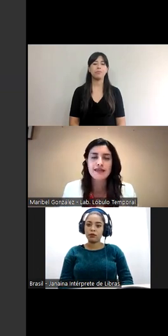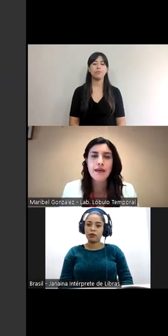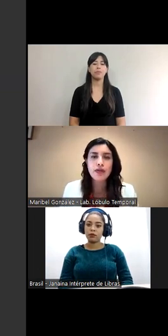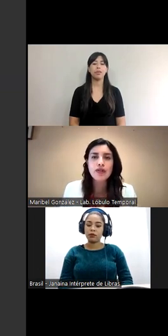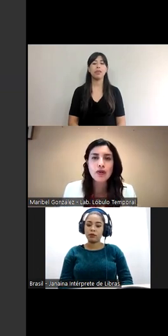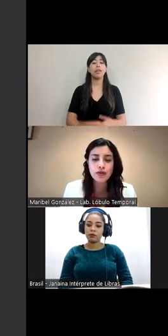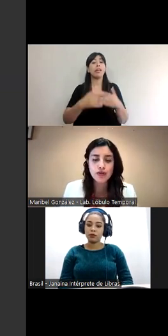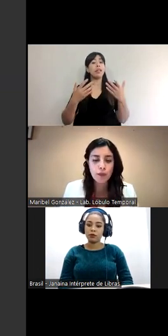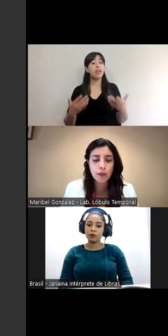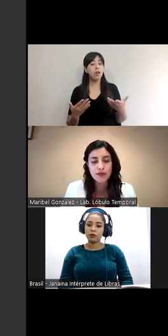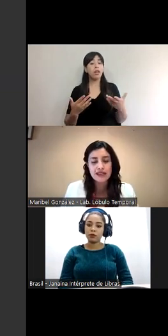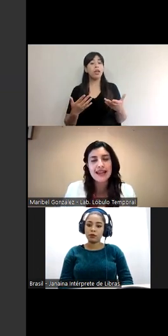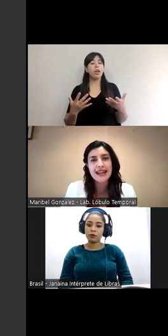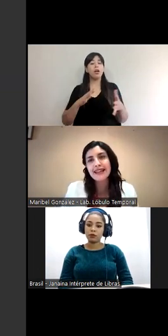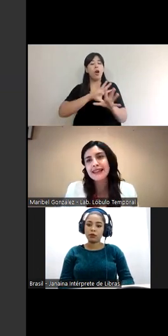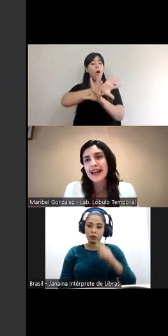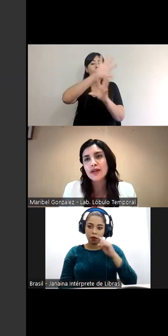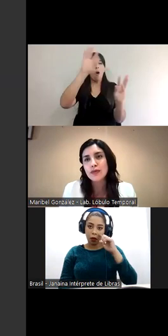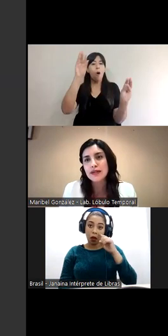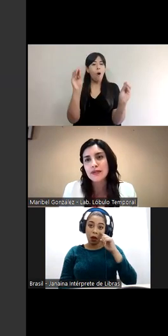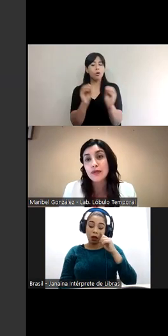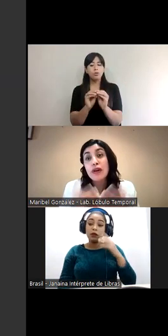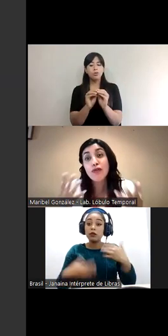Entonces, a modo de conclusión, podemos señalar que